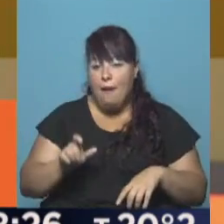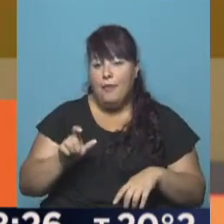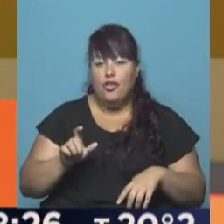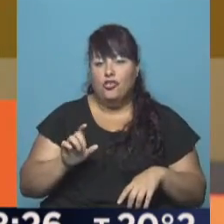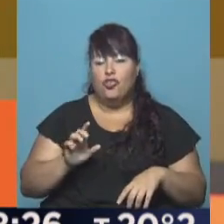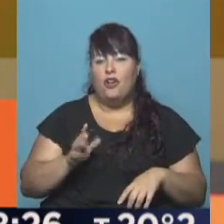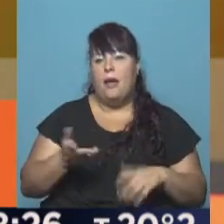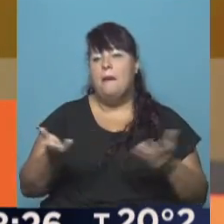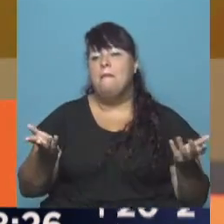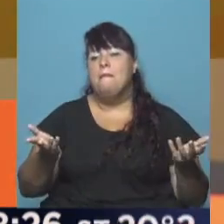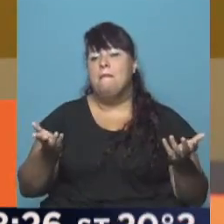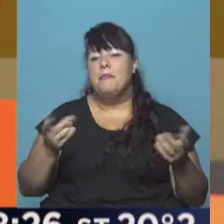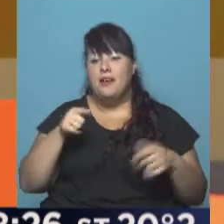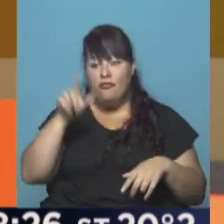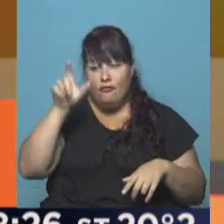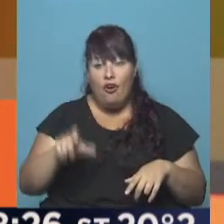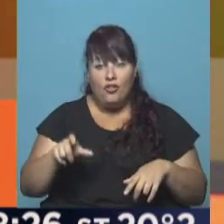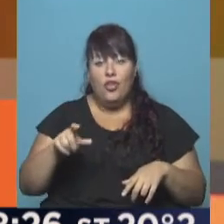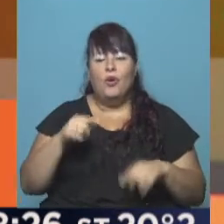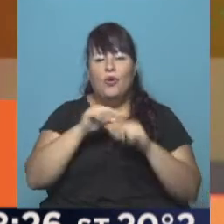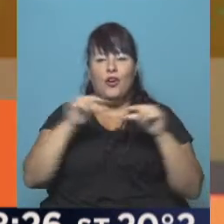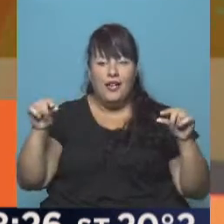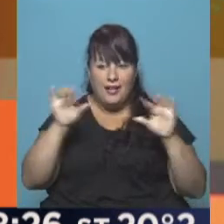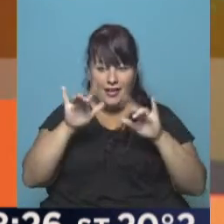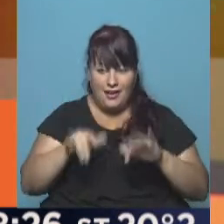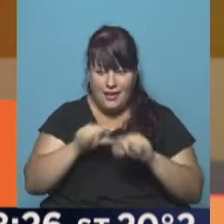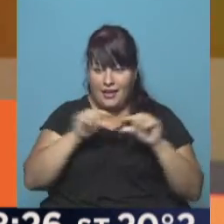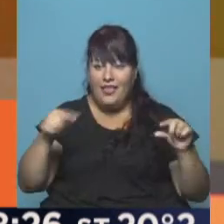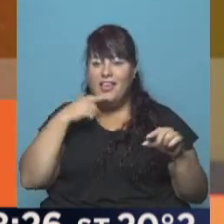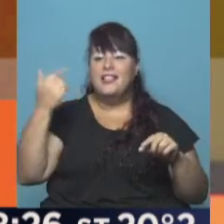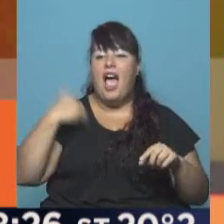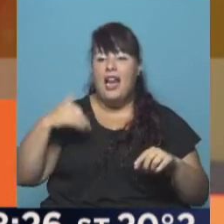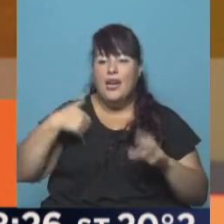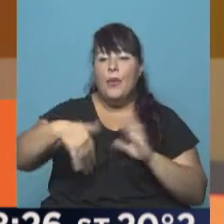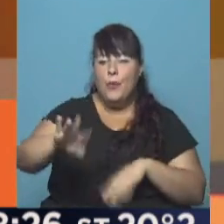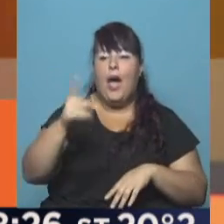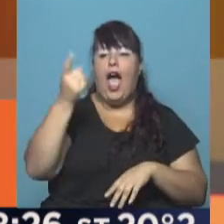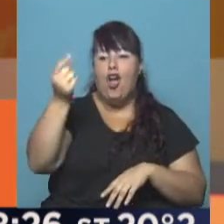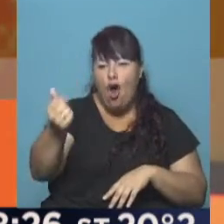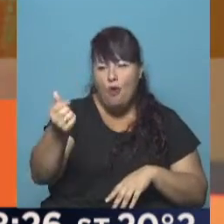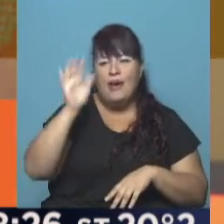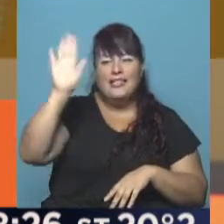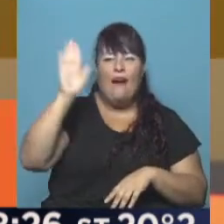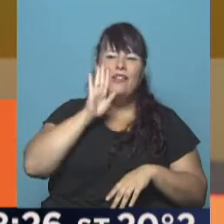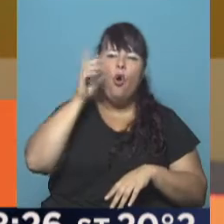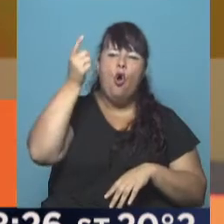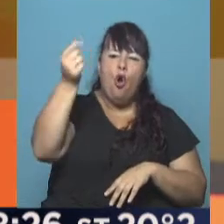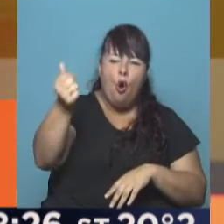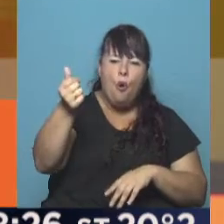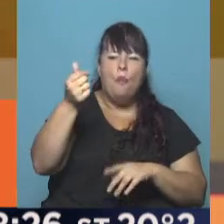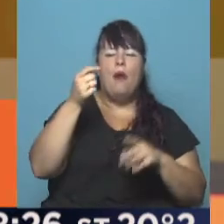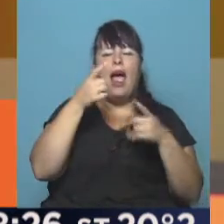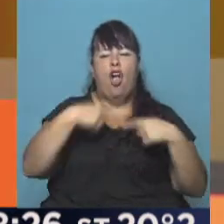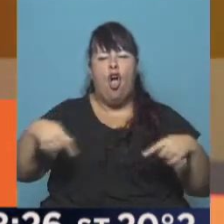desde este en la cual hay una nota en la cual dice argentina va a comprar cuando estuvo en eeuu algún